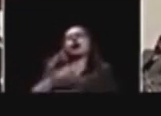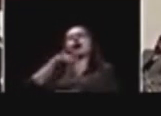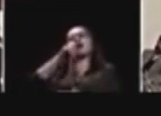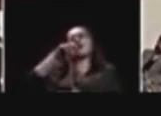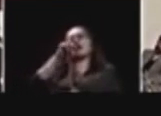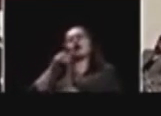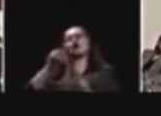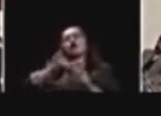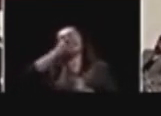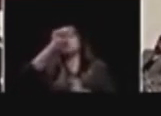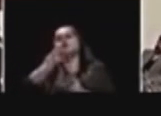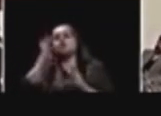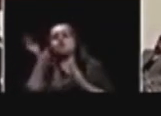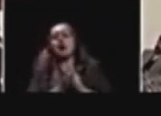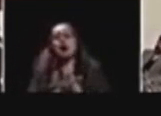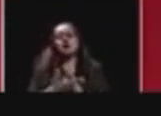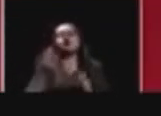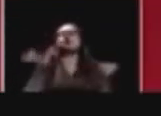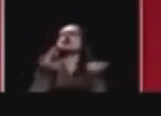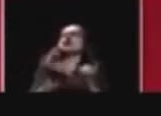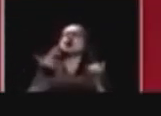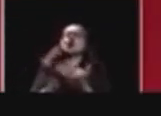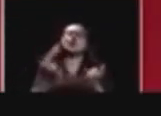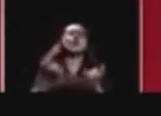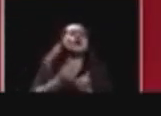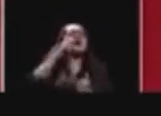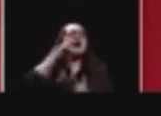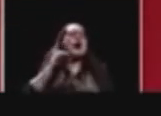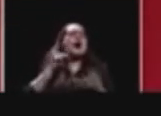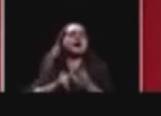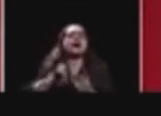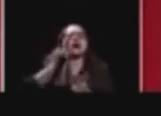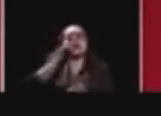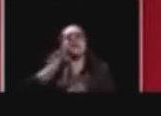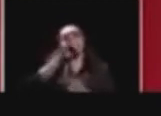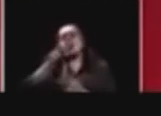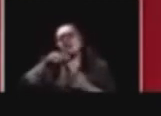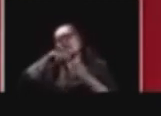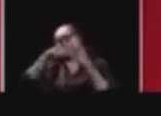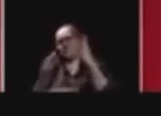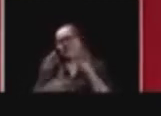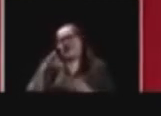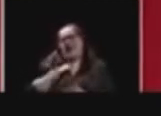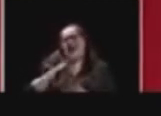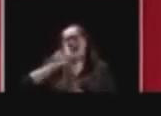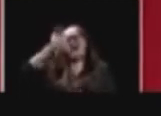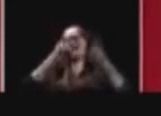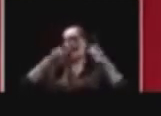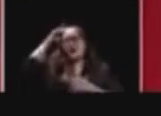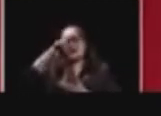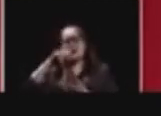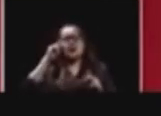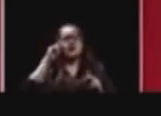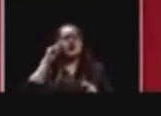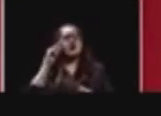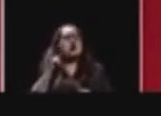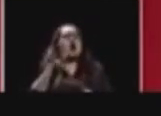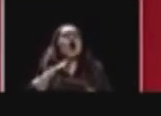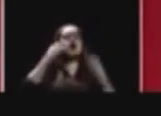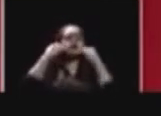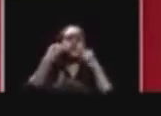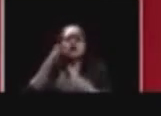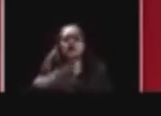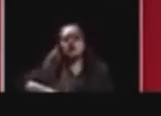asesinato, que vio la entrada de Zapata y Villa, así como el fin de la revolución, el apoyo